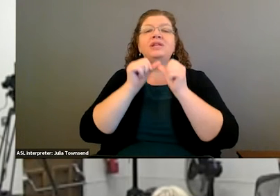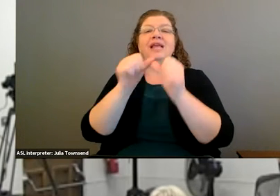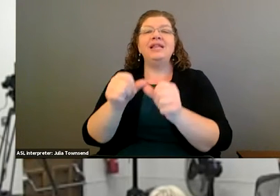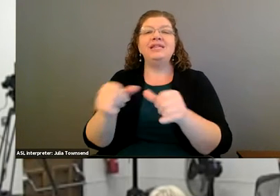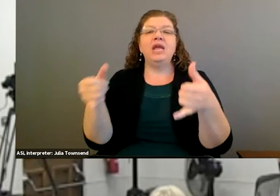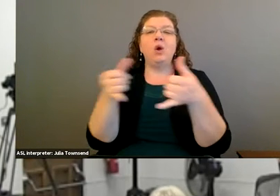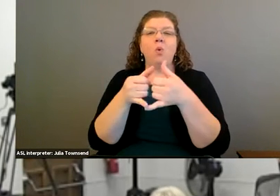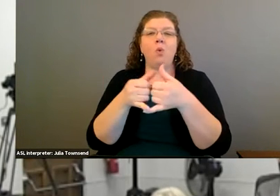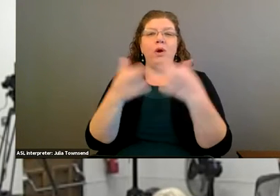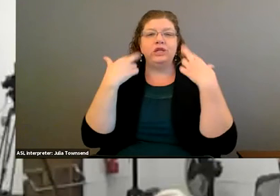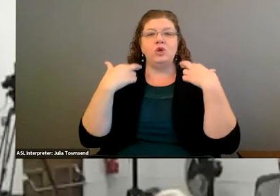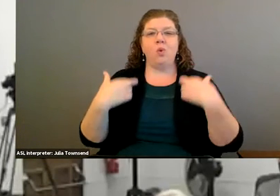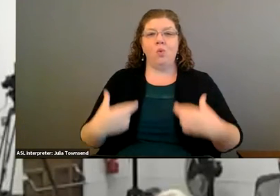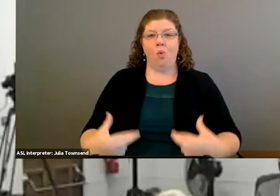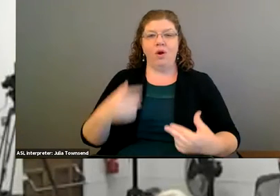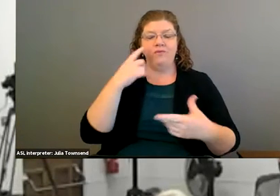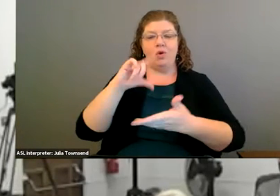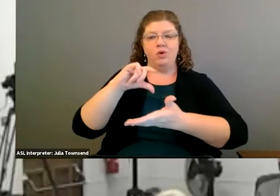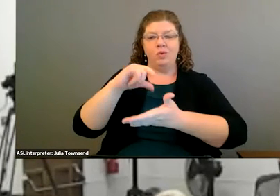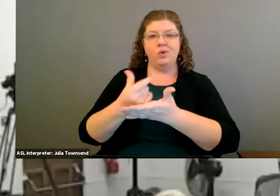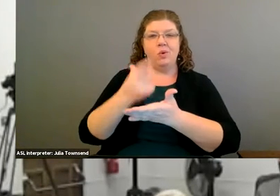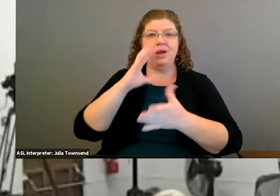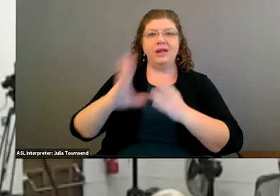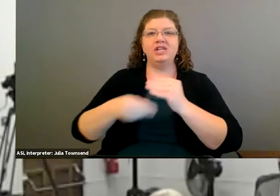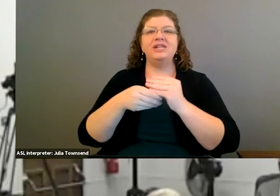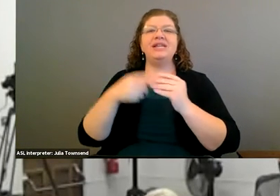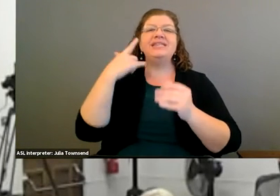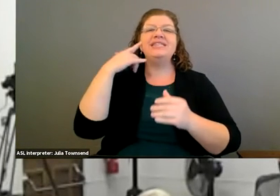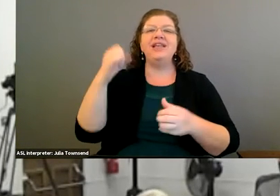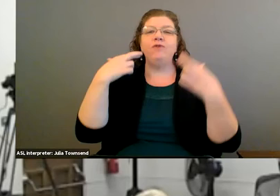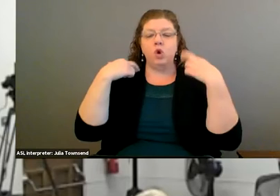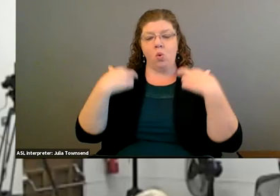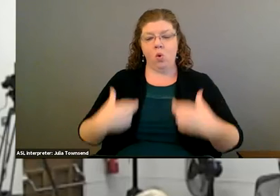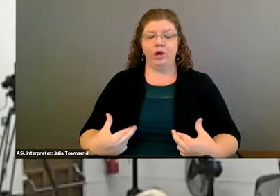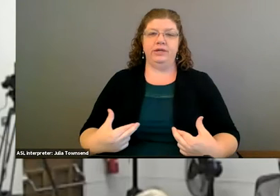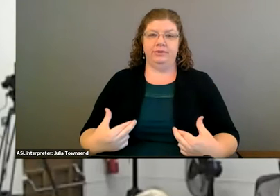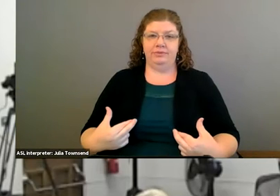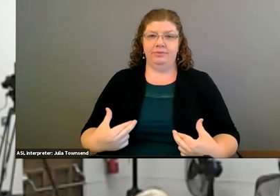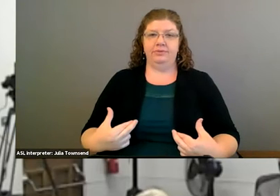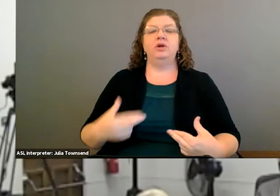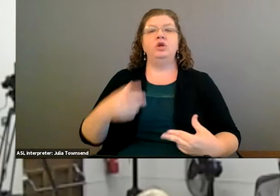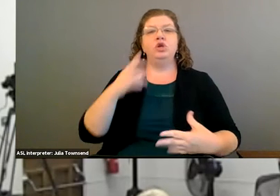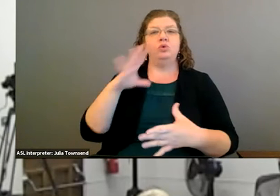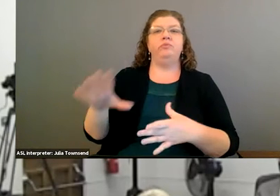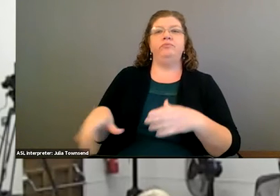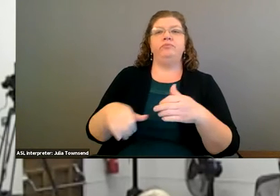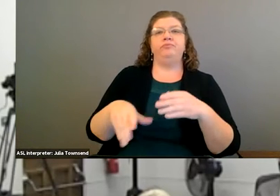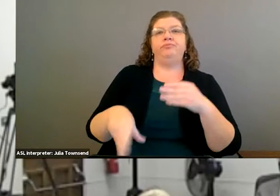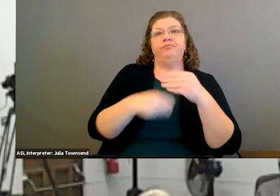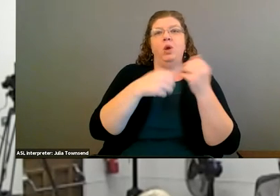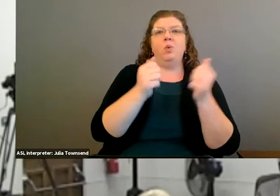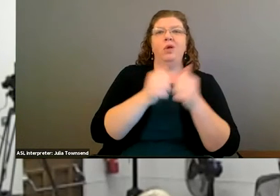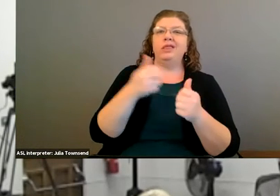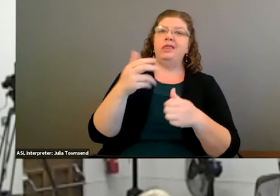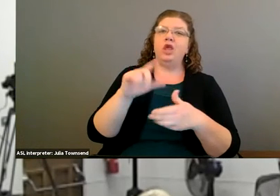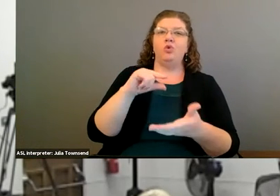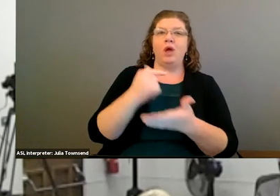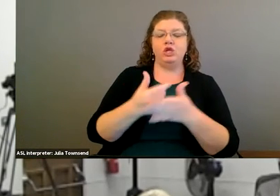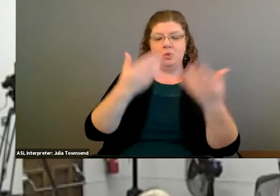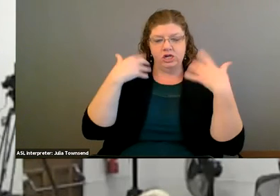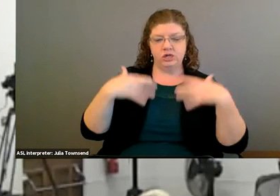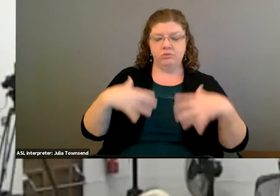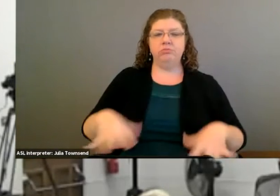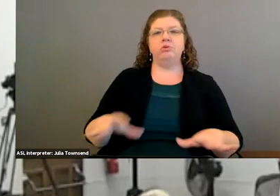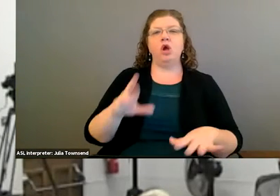llamamos el premio a la resiliencia. Los estudiantes van a recibir un cordón de plata para ir con